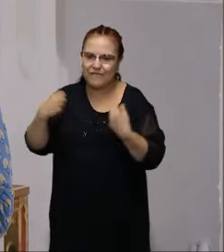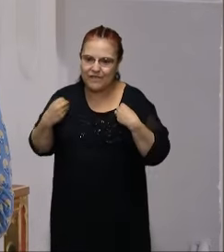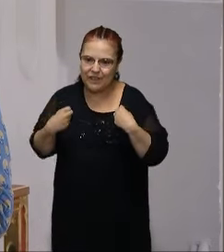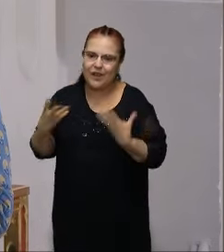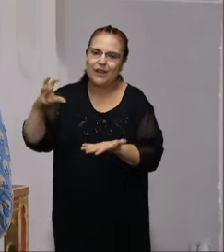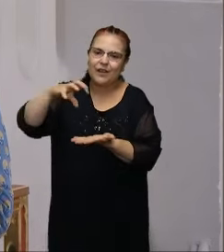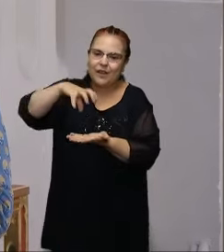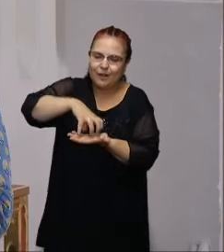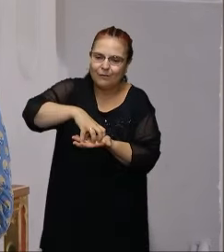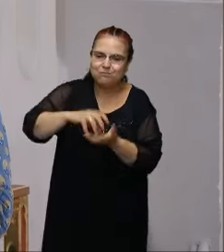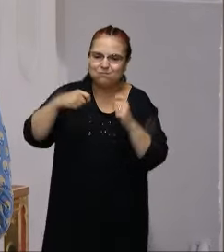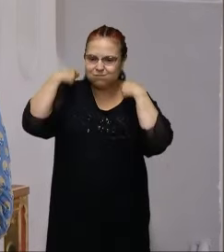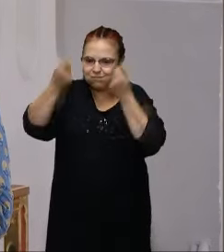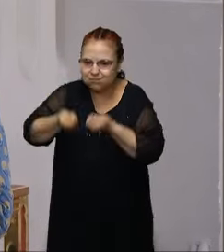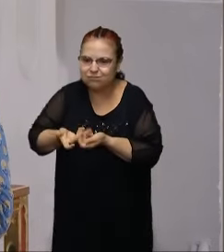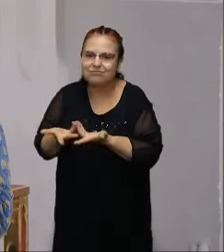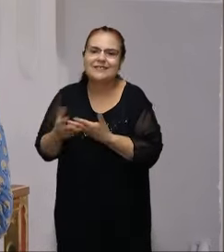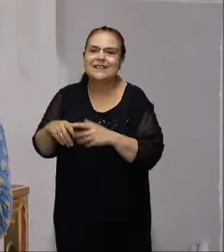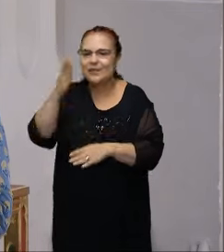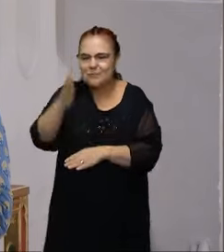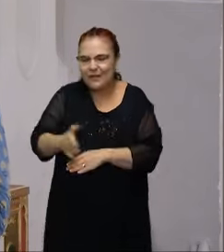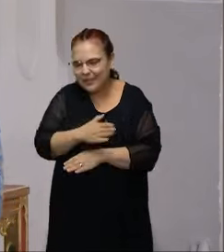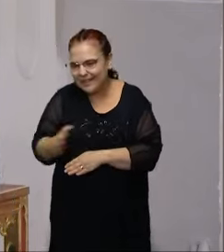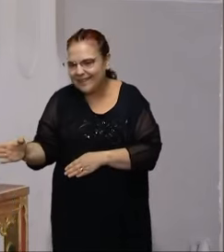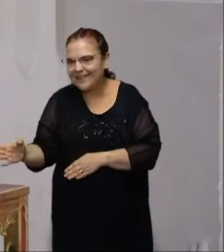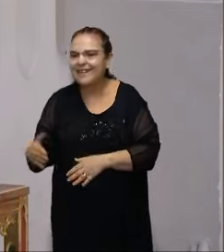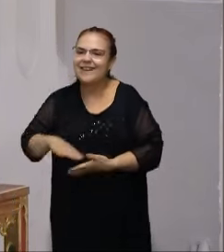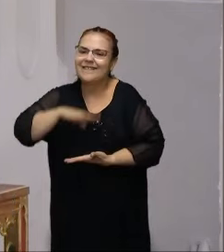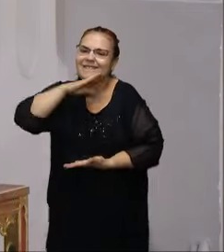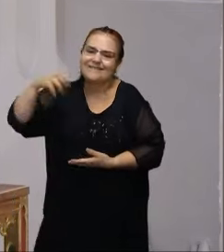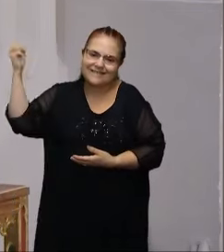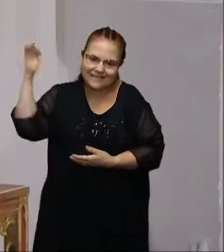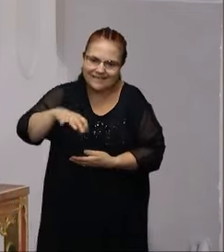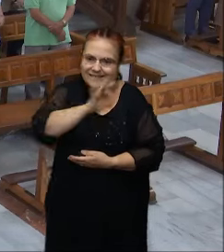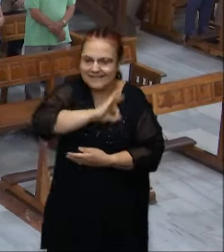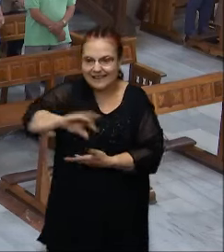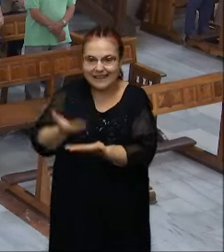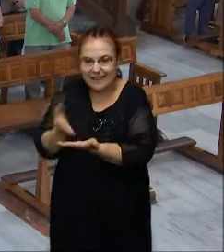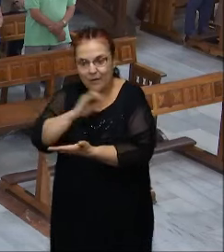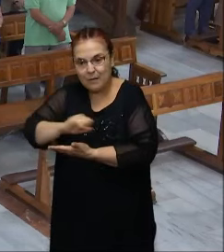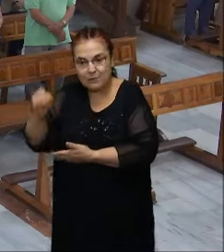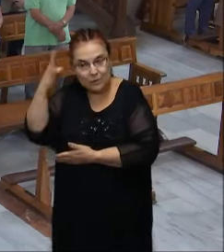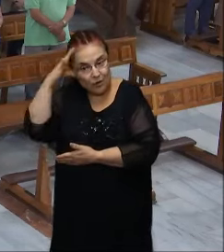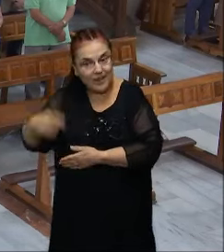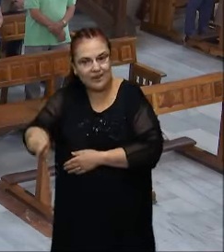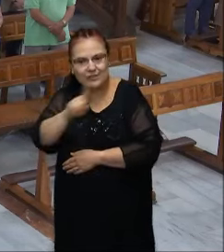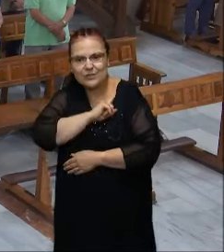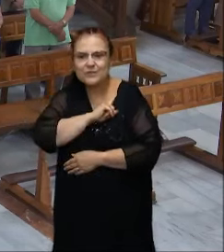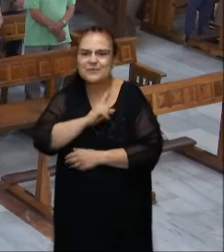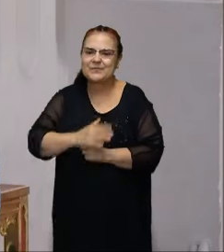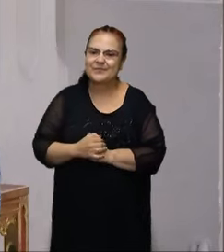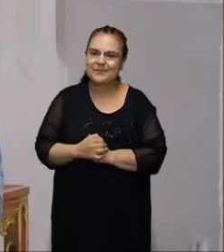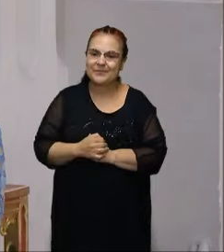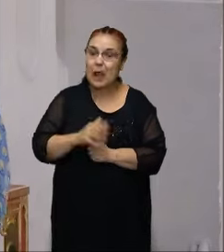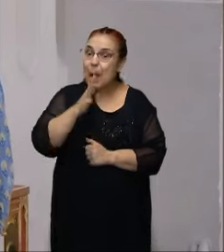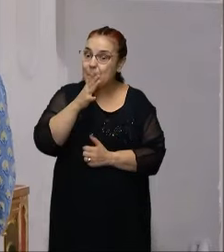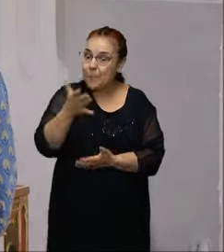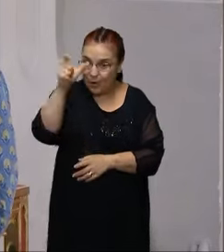que el Señor los bendiga y los llene de su gracia, roguemos al Señor. Te rogamos, óyenos. Por